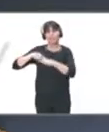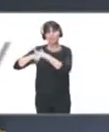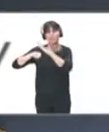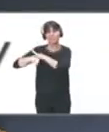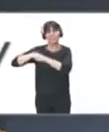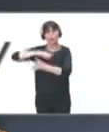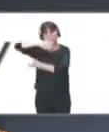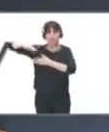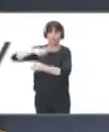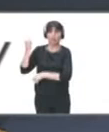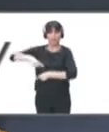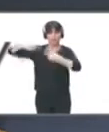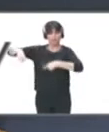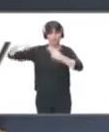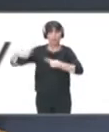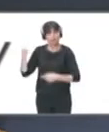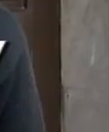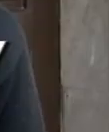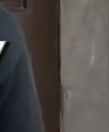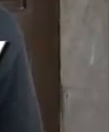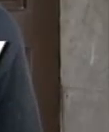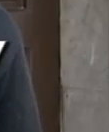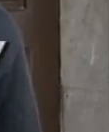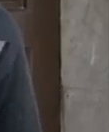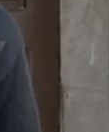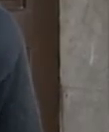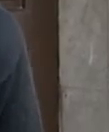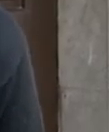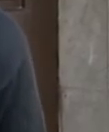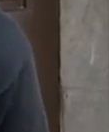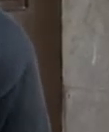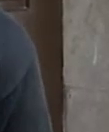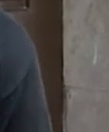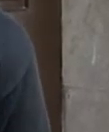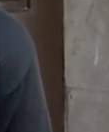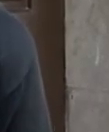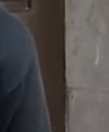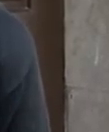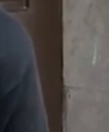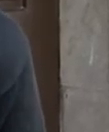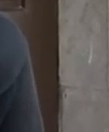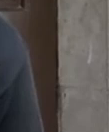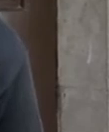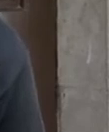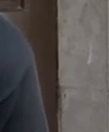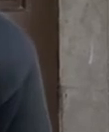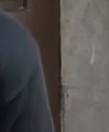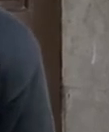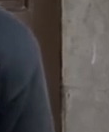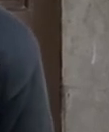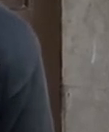desde gobierno le contestan que clavijo no está hundido ni inactivo pero que una valoración positiva después de casi dos años de